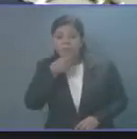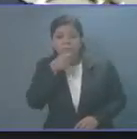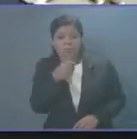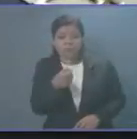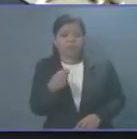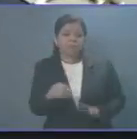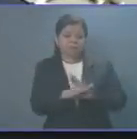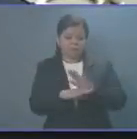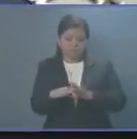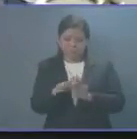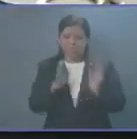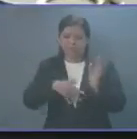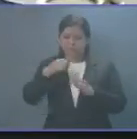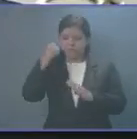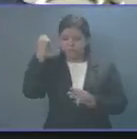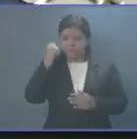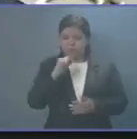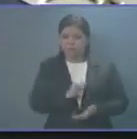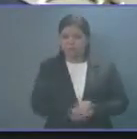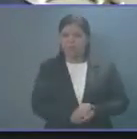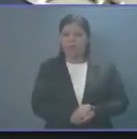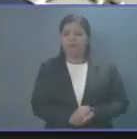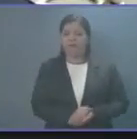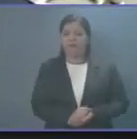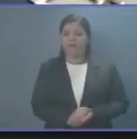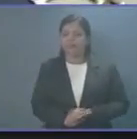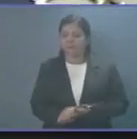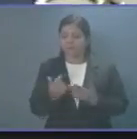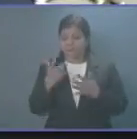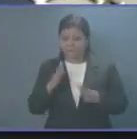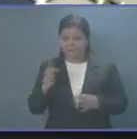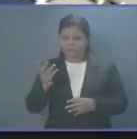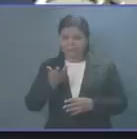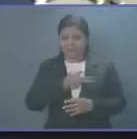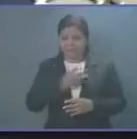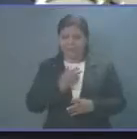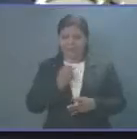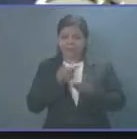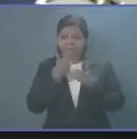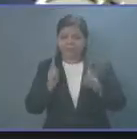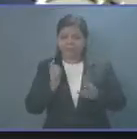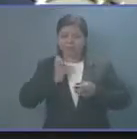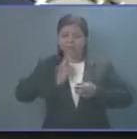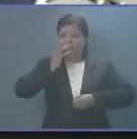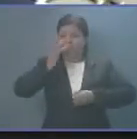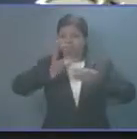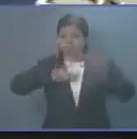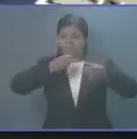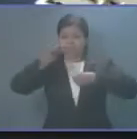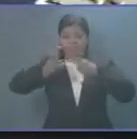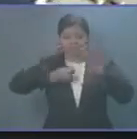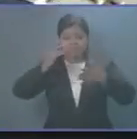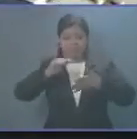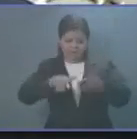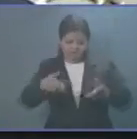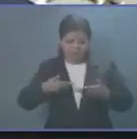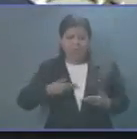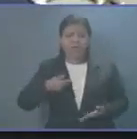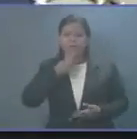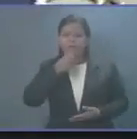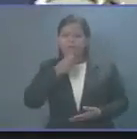punto básico o como escenario fundamental que exista libertad de expresión y derecho a la